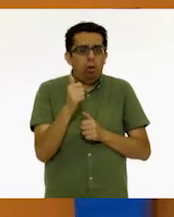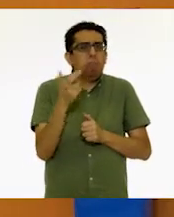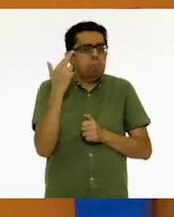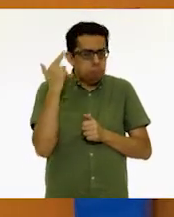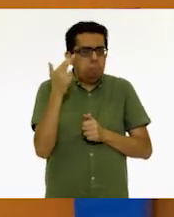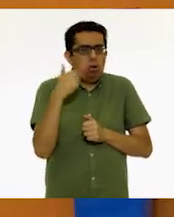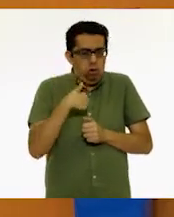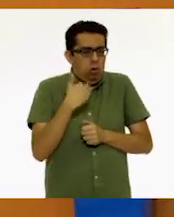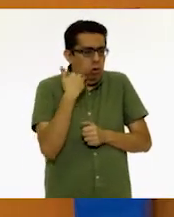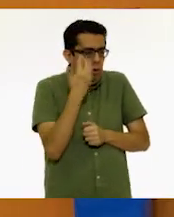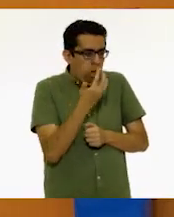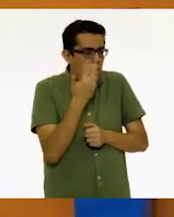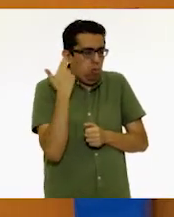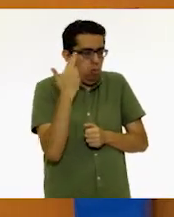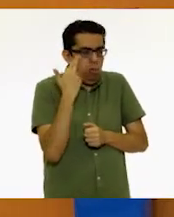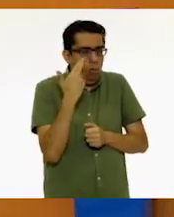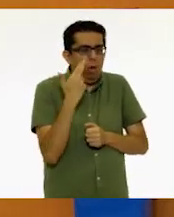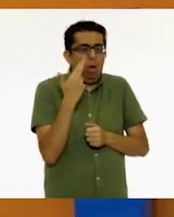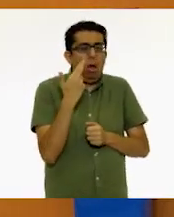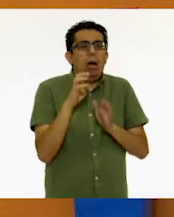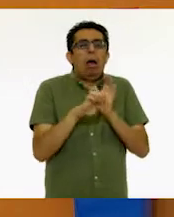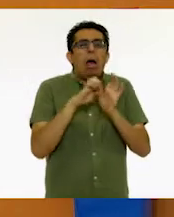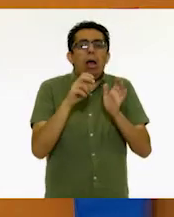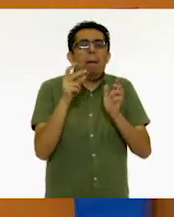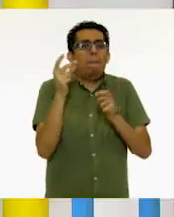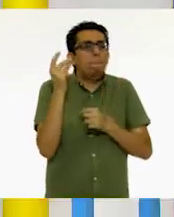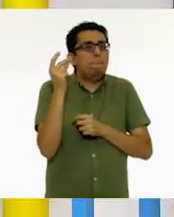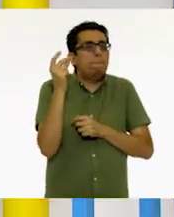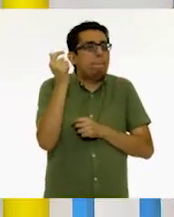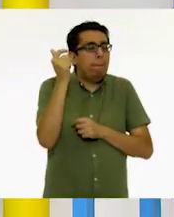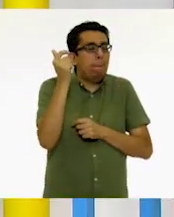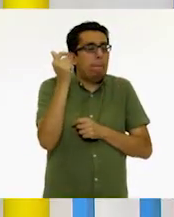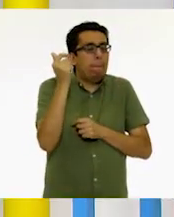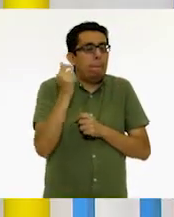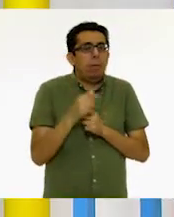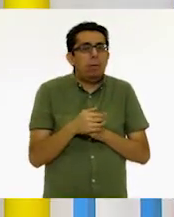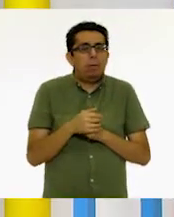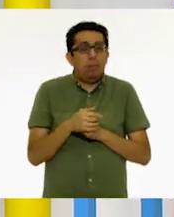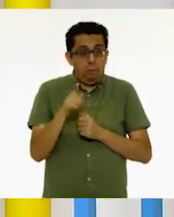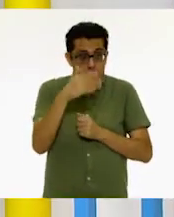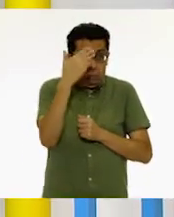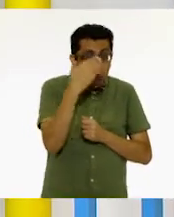ser los chasquidos. ¿Tú sabes chasquear los dedos? A ver, sí.